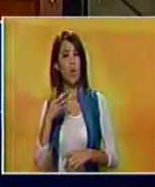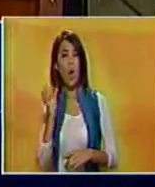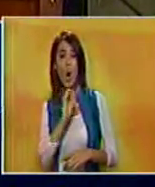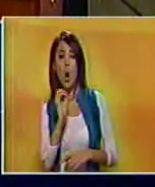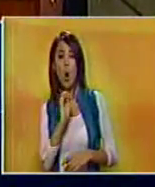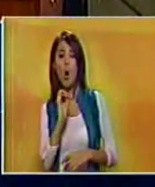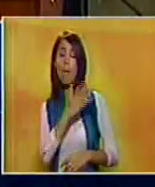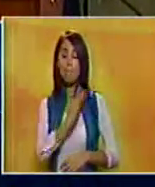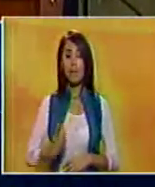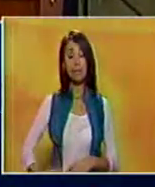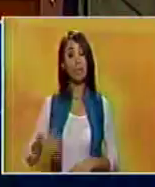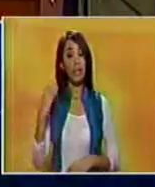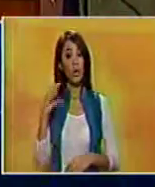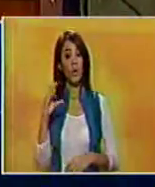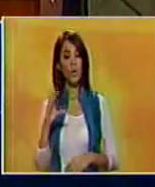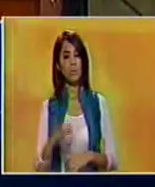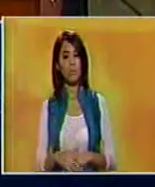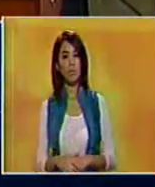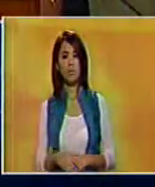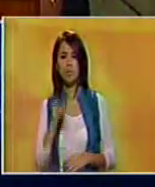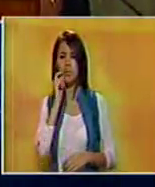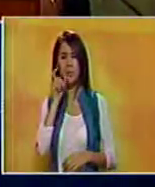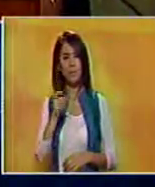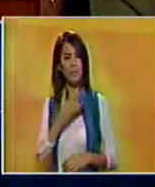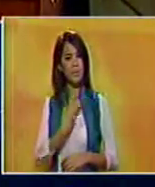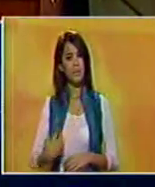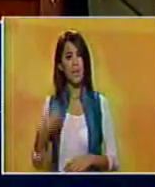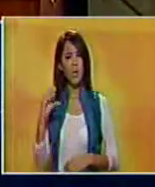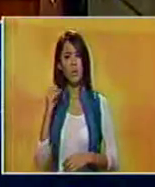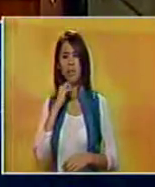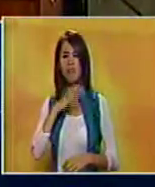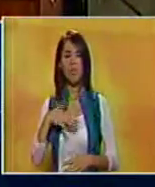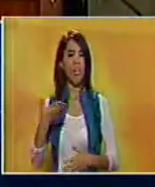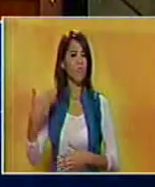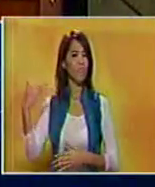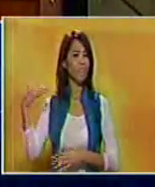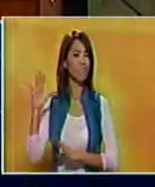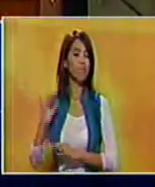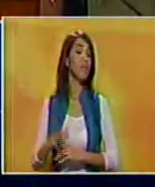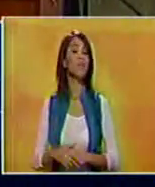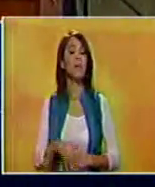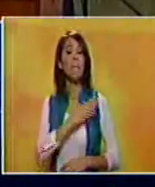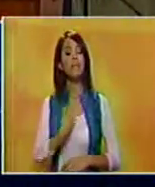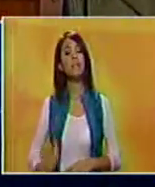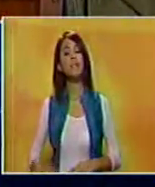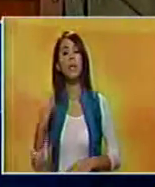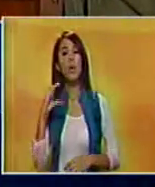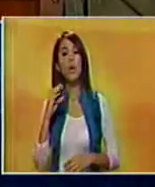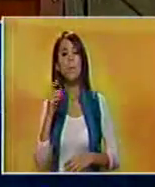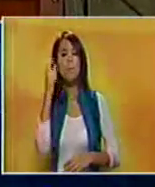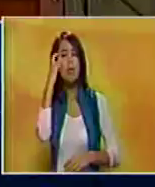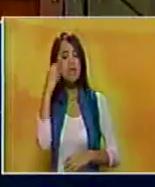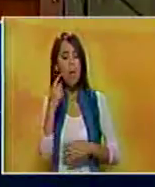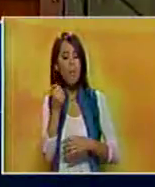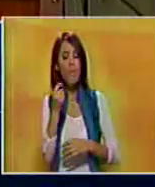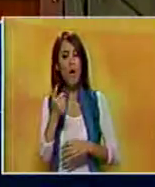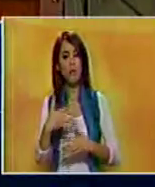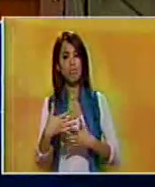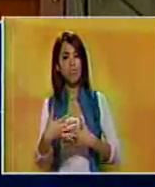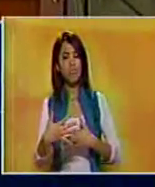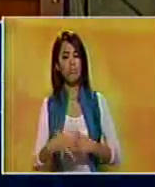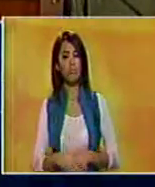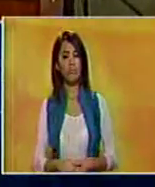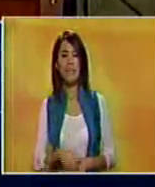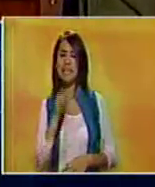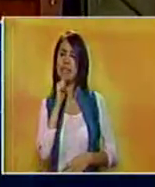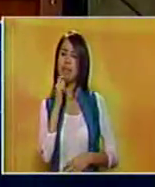Santos. Pero si Santos ya es historia. Santos ya deja de ser presidente de Colombia en pocos días. ¿Quién